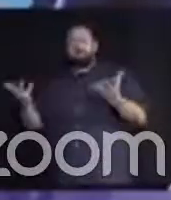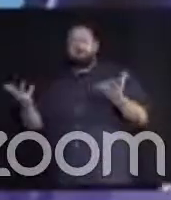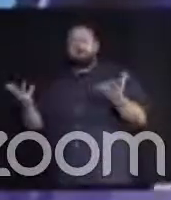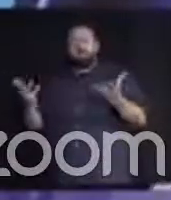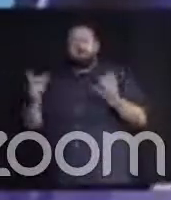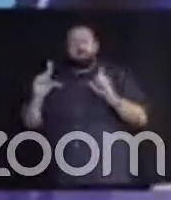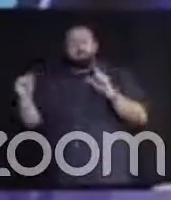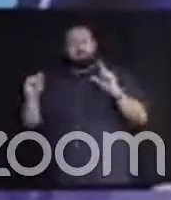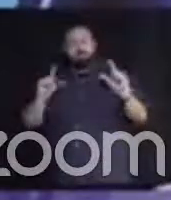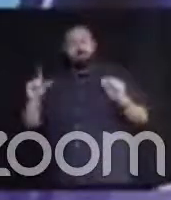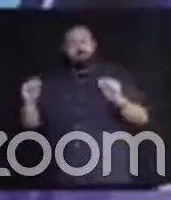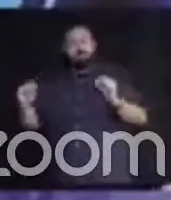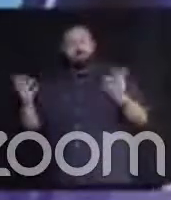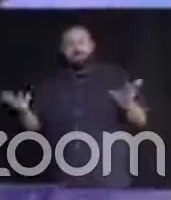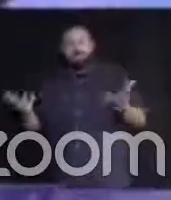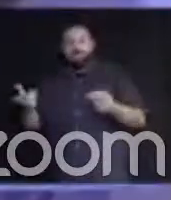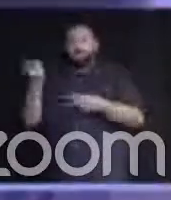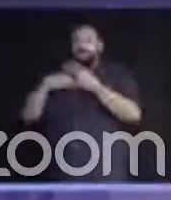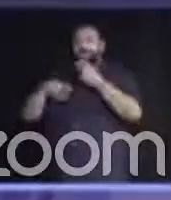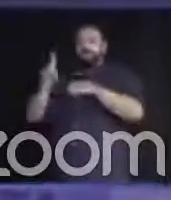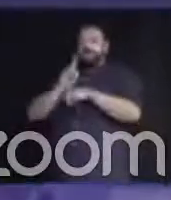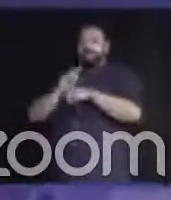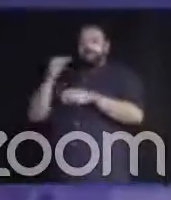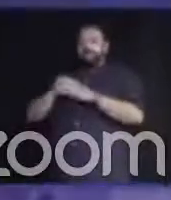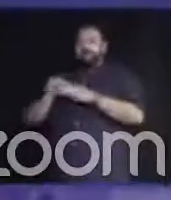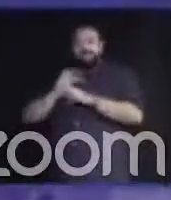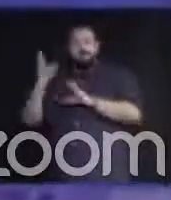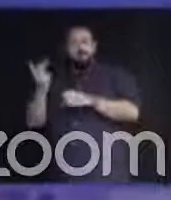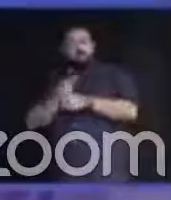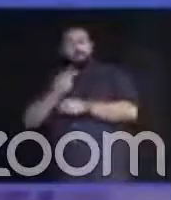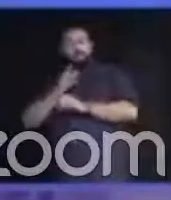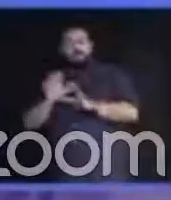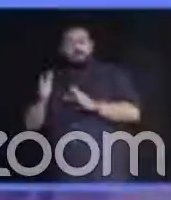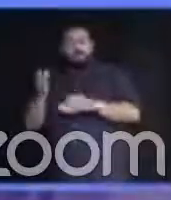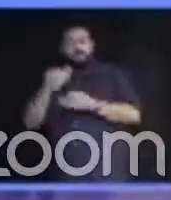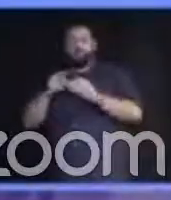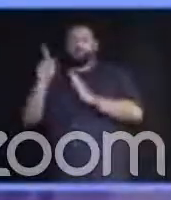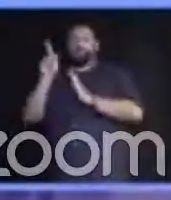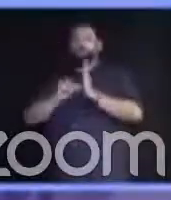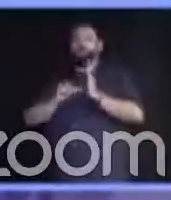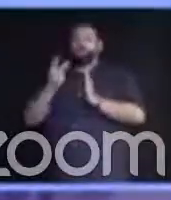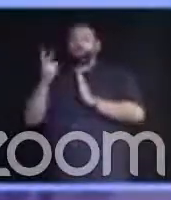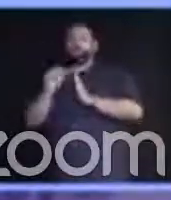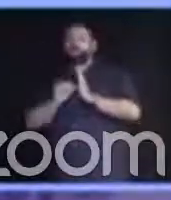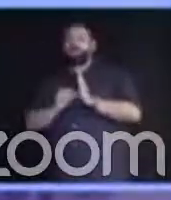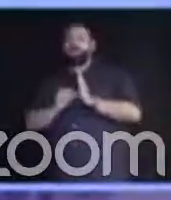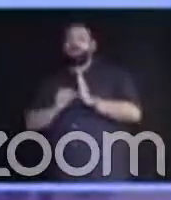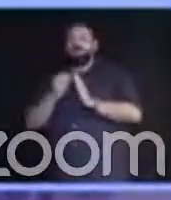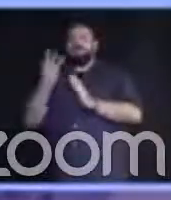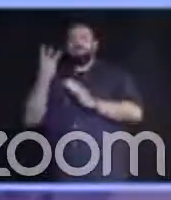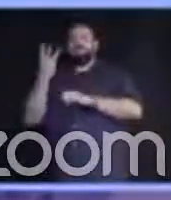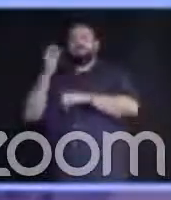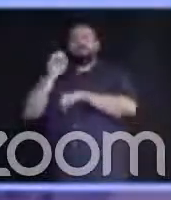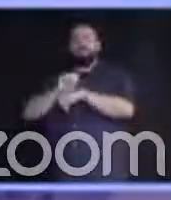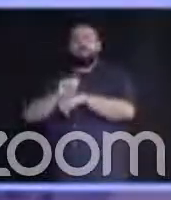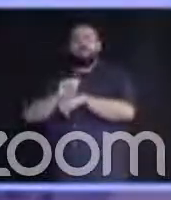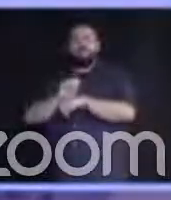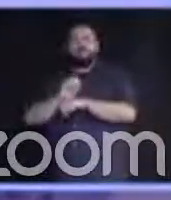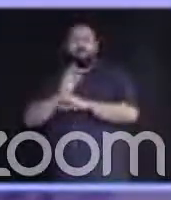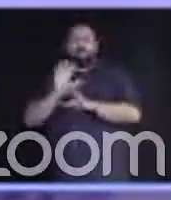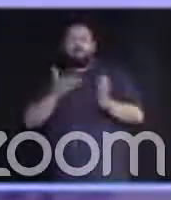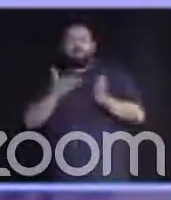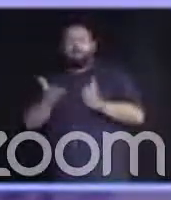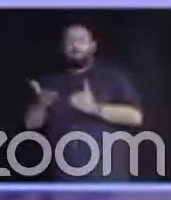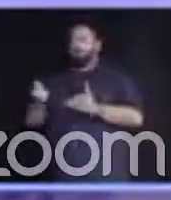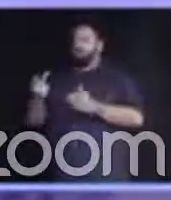avión. Y luego ya llega el día morado. Ya pasó, si les digo un mes, dos meses, tres semanas, y